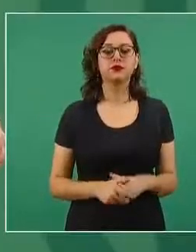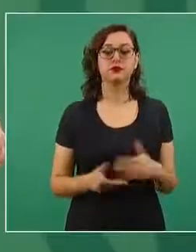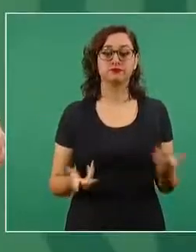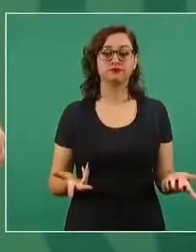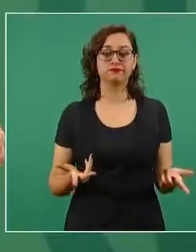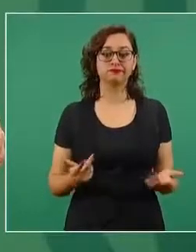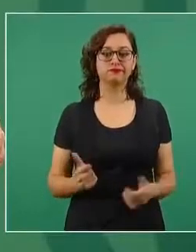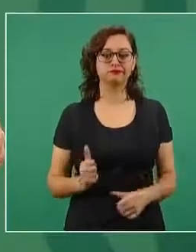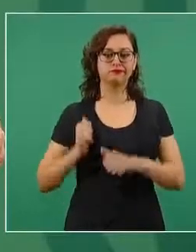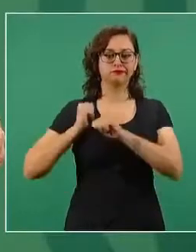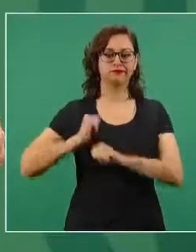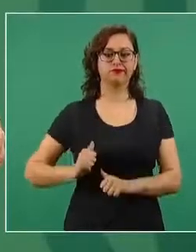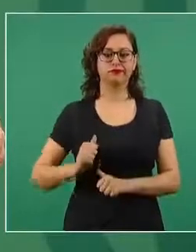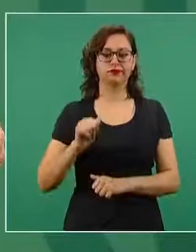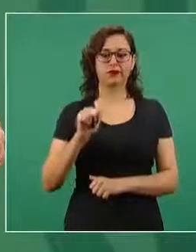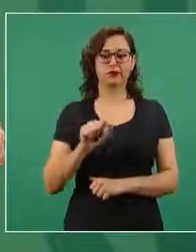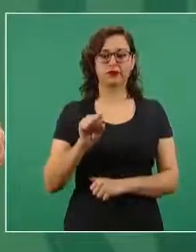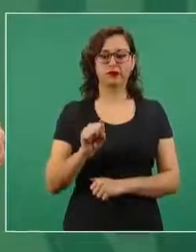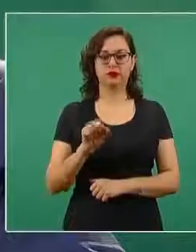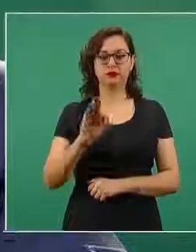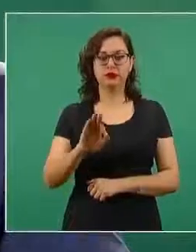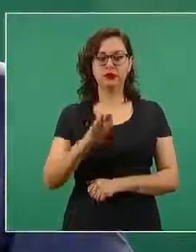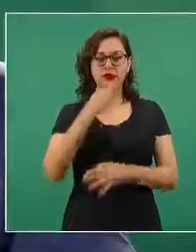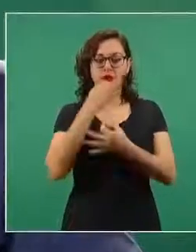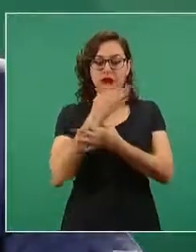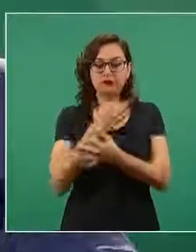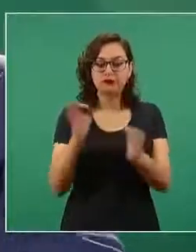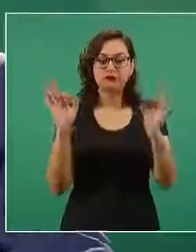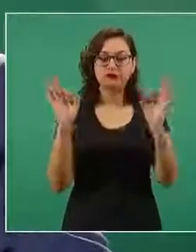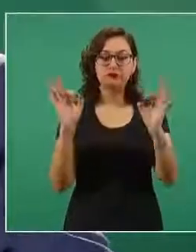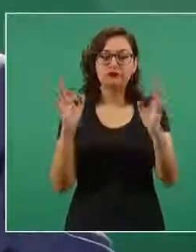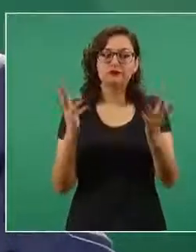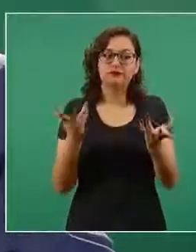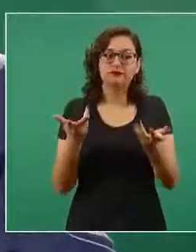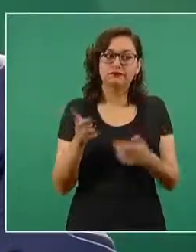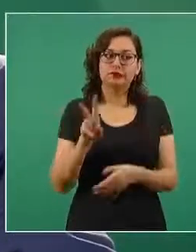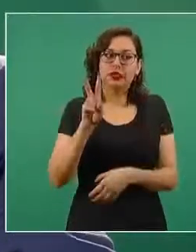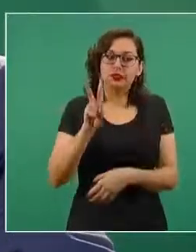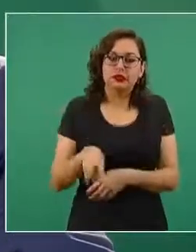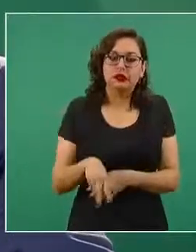auditor de la Federación pues a decir lo que es,